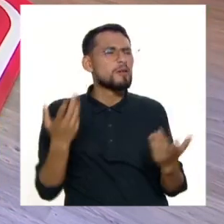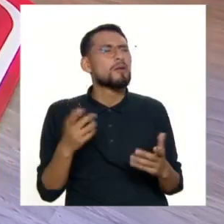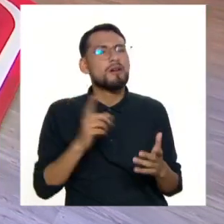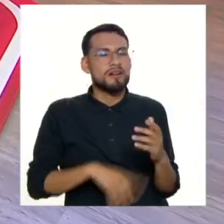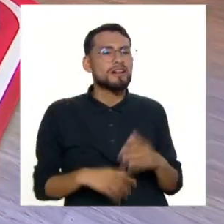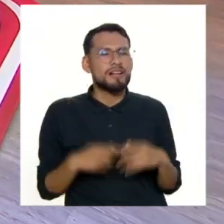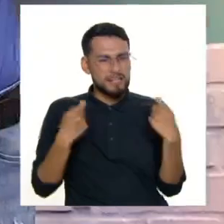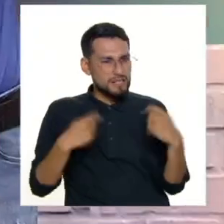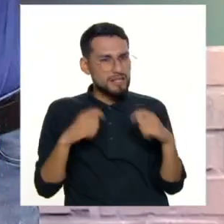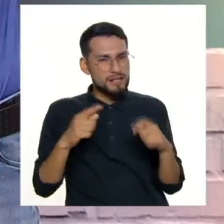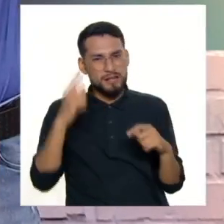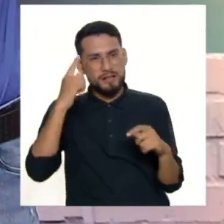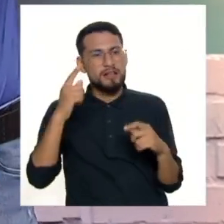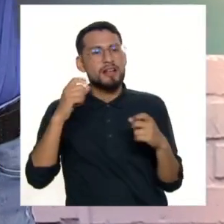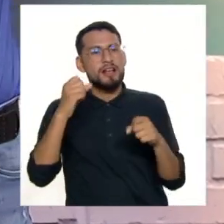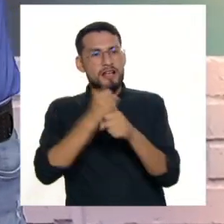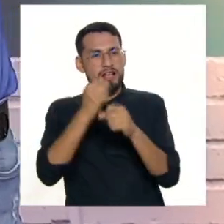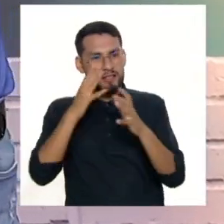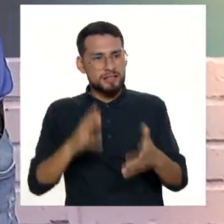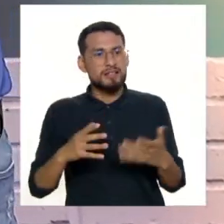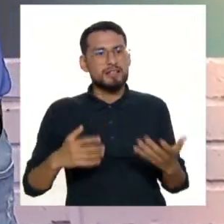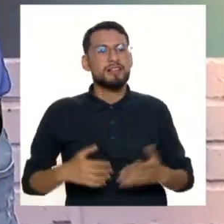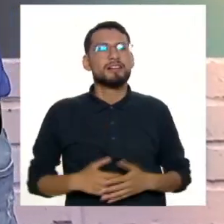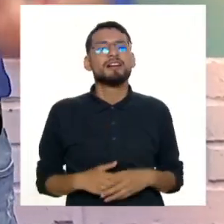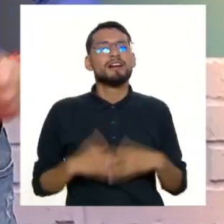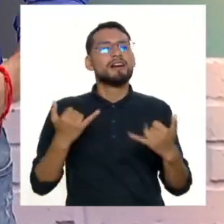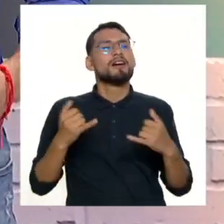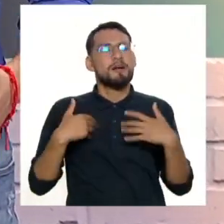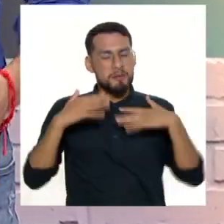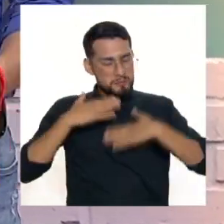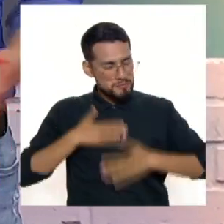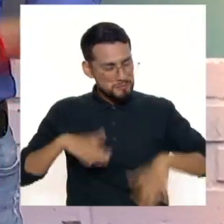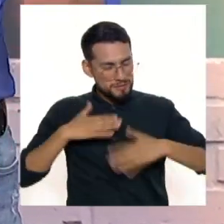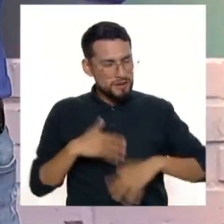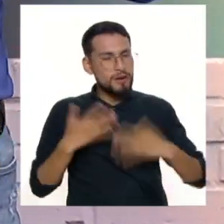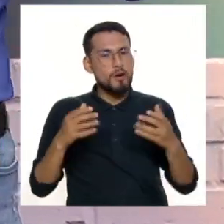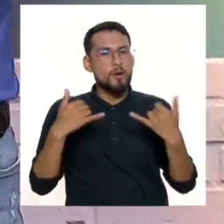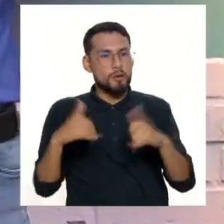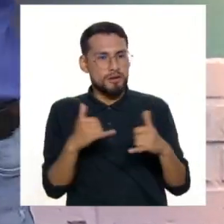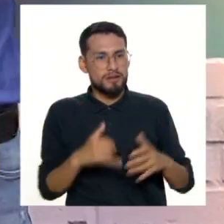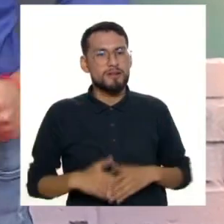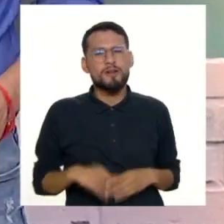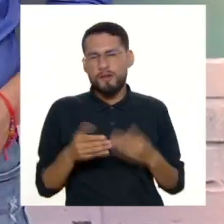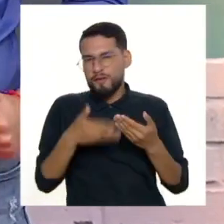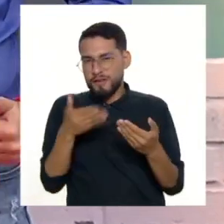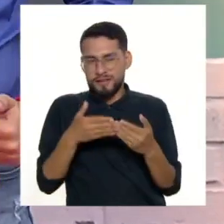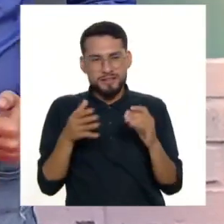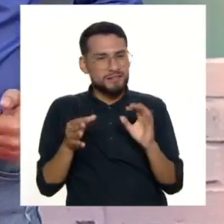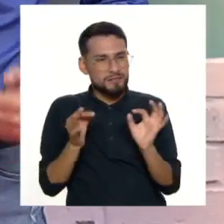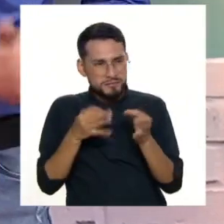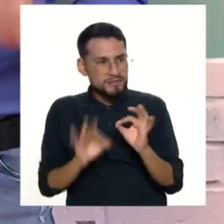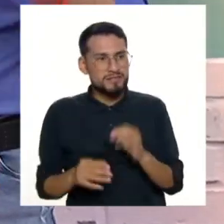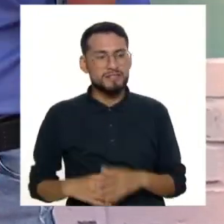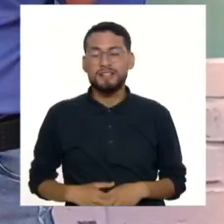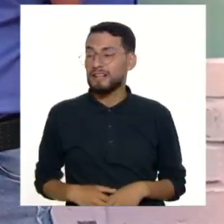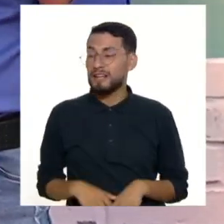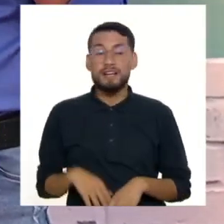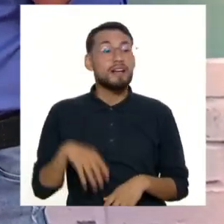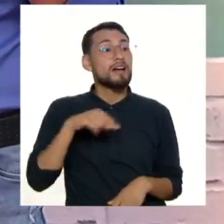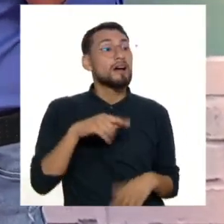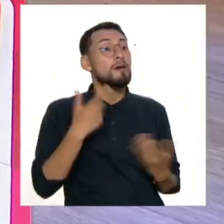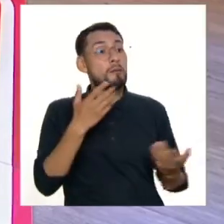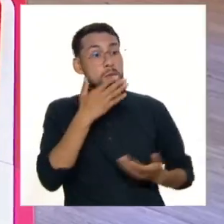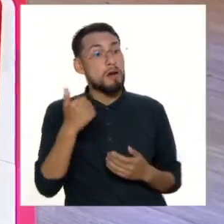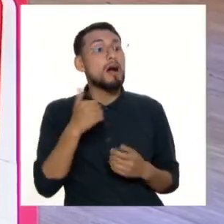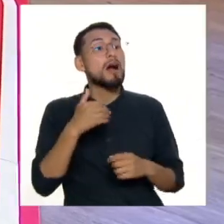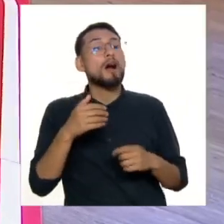nada, tratar de desconectar al trabajador o al operario y relajarlo un poquito a modo de juego, con movimientos fáciles y sencillos de seguir. Gimnasia cerebral,